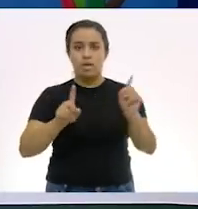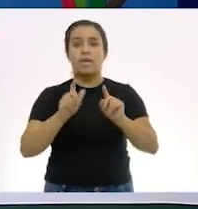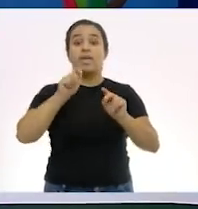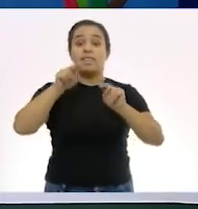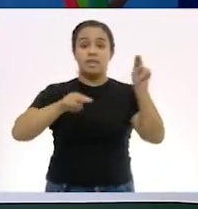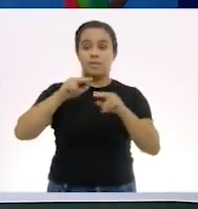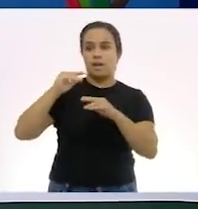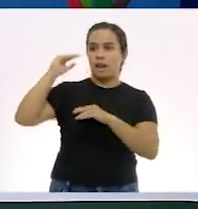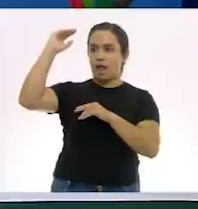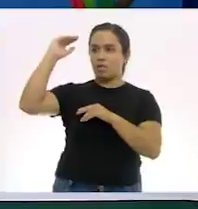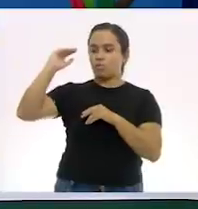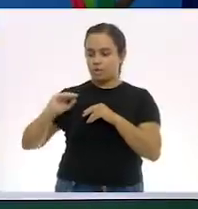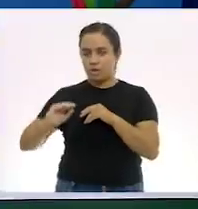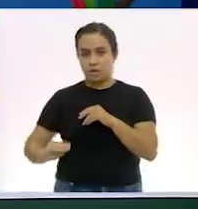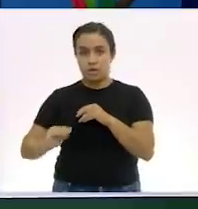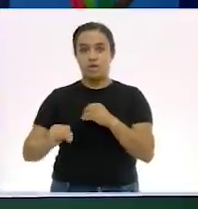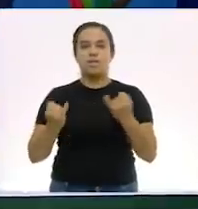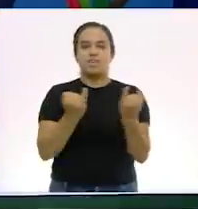Croc.